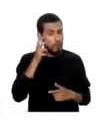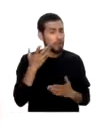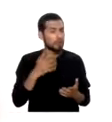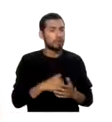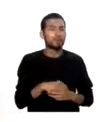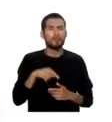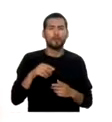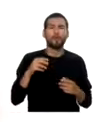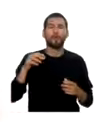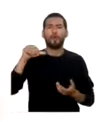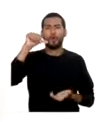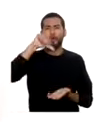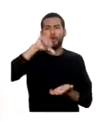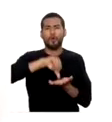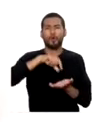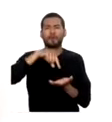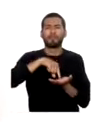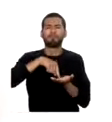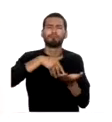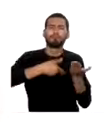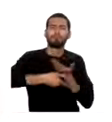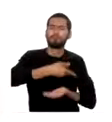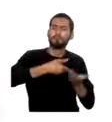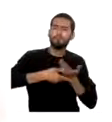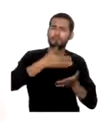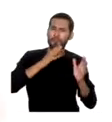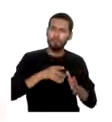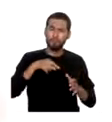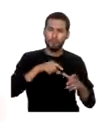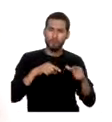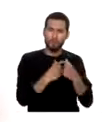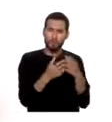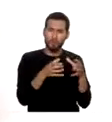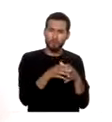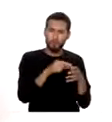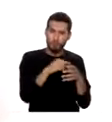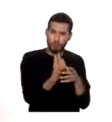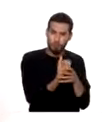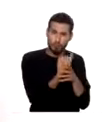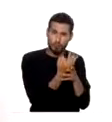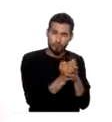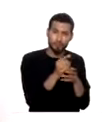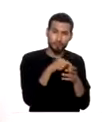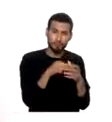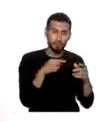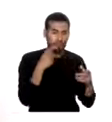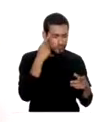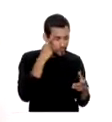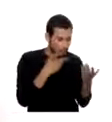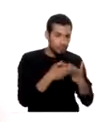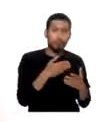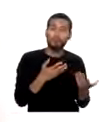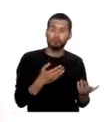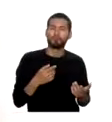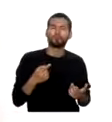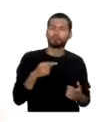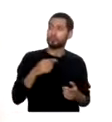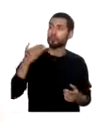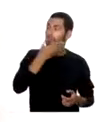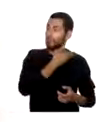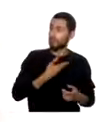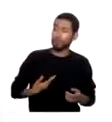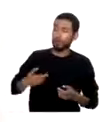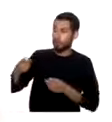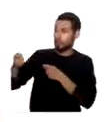núcleo ejecutor, el famoso núcleo ejecutor, que es la agrupación de un grupo de productores que dicen, muy bien, yo quiero que el Estado peruano